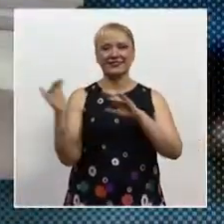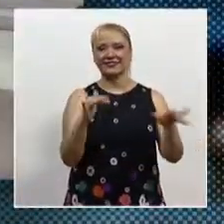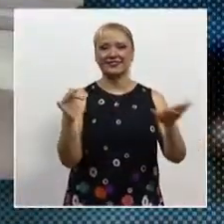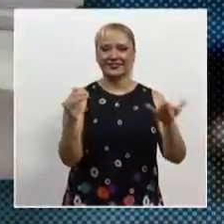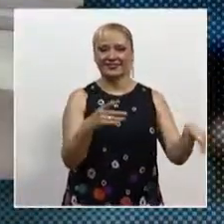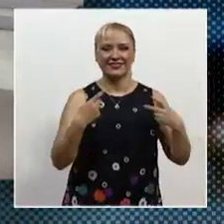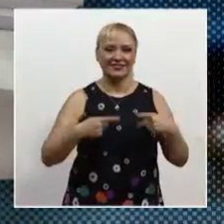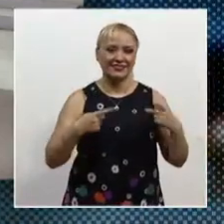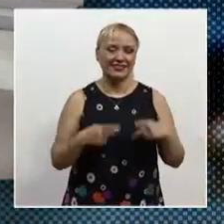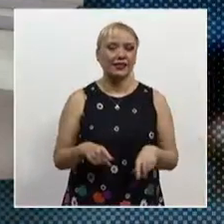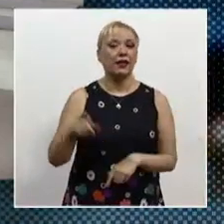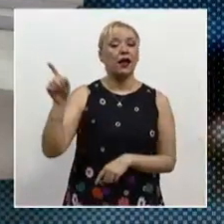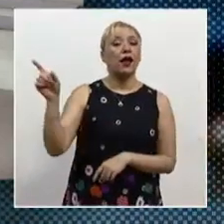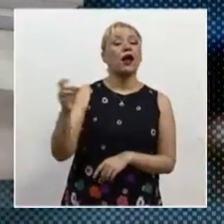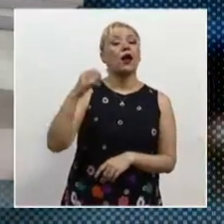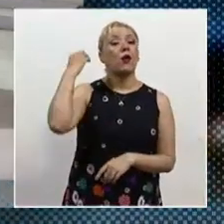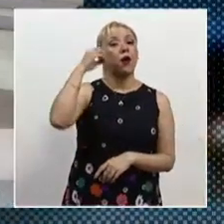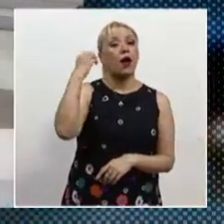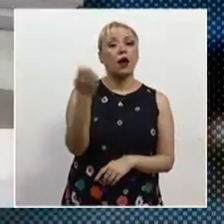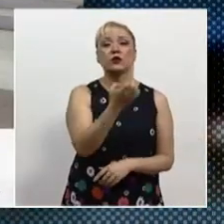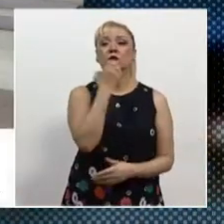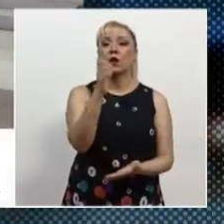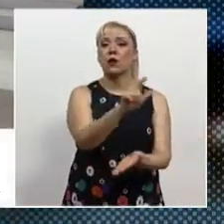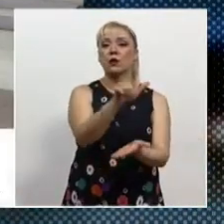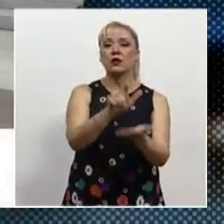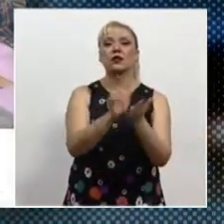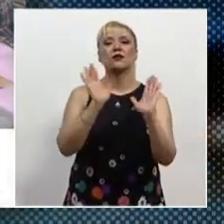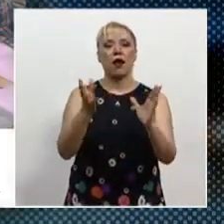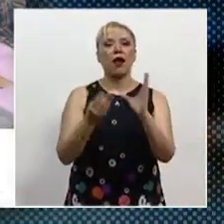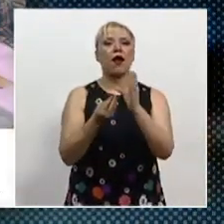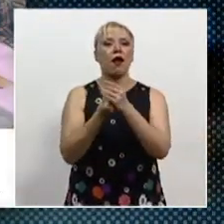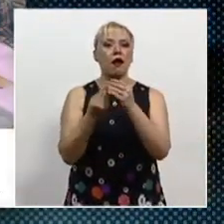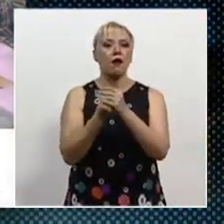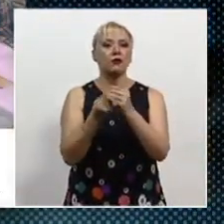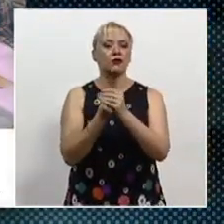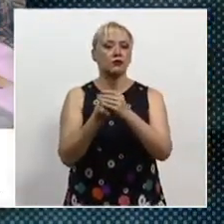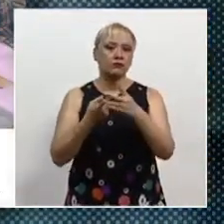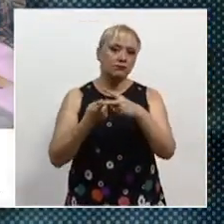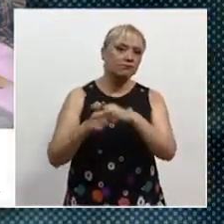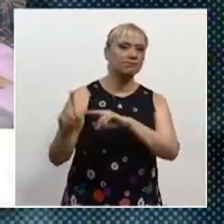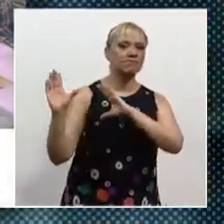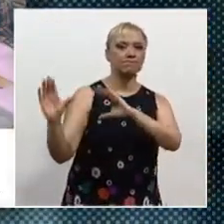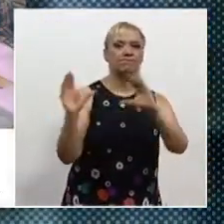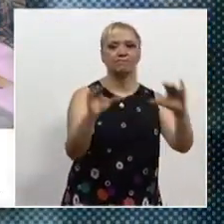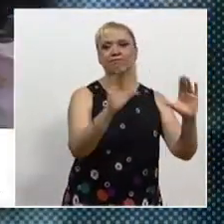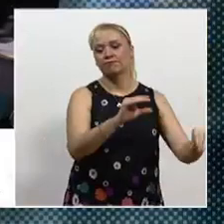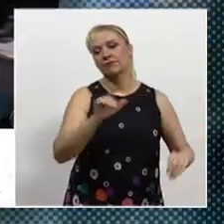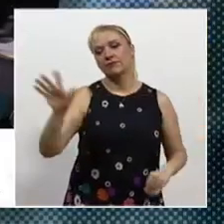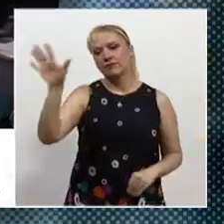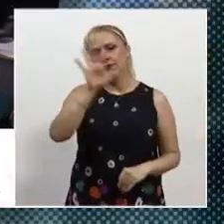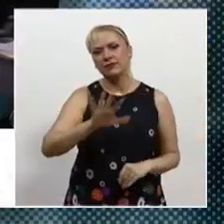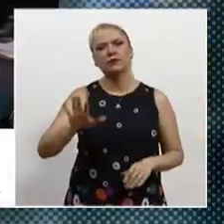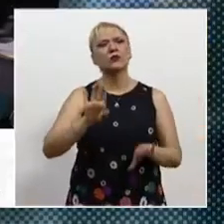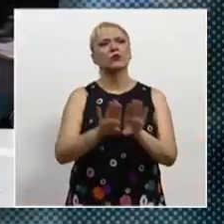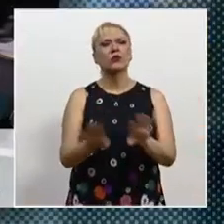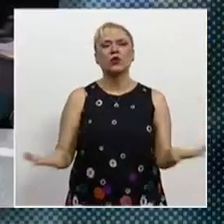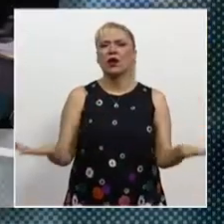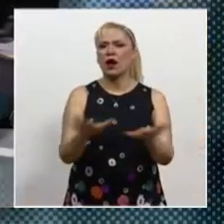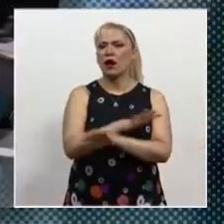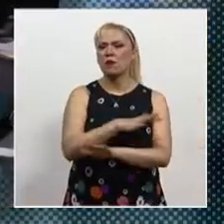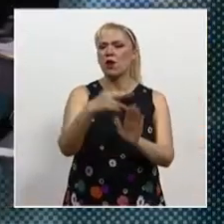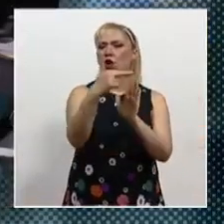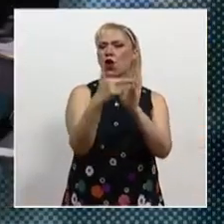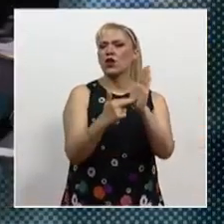Escuela Judicial de Oaxaca inició la jornada de capacitación a personal del Poder Judicial del Estado sobre la reforma al